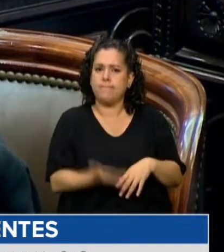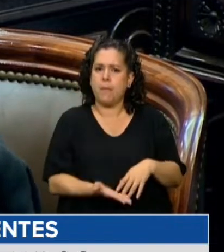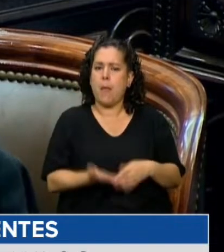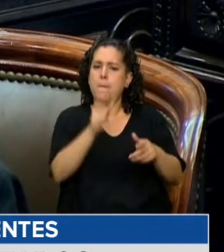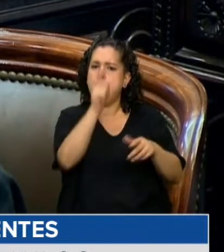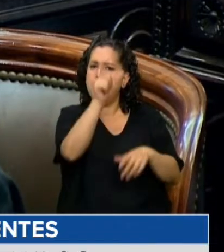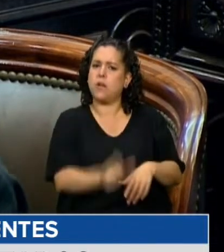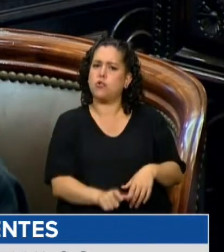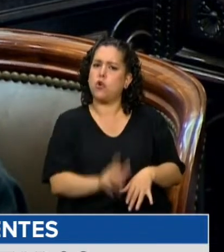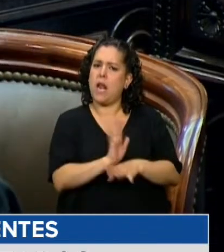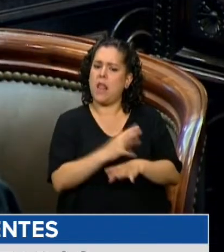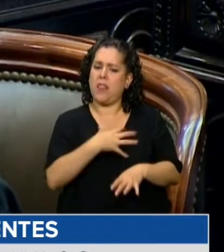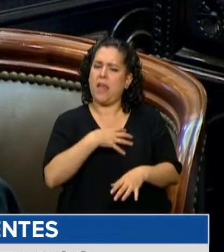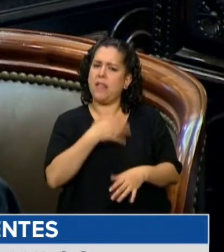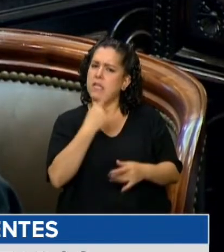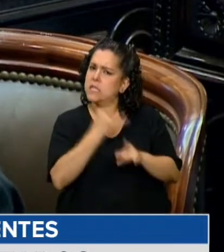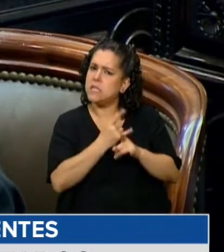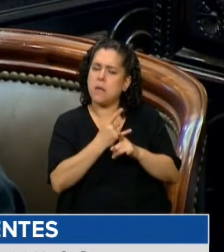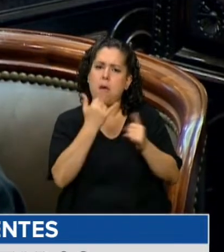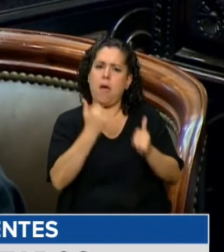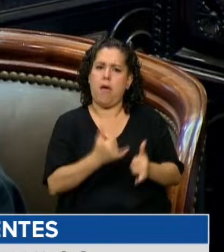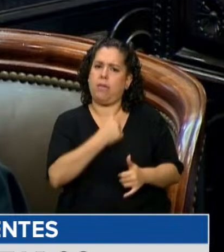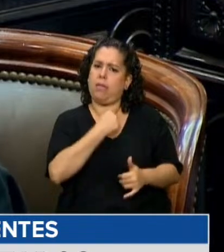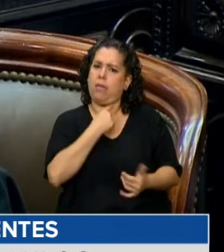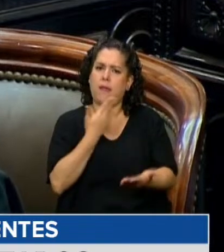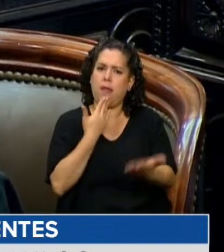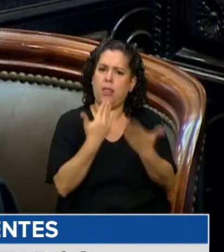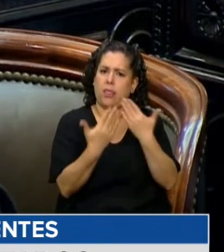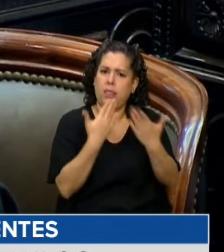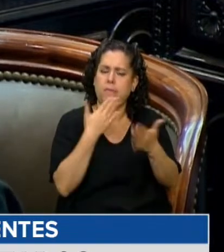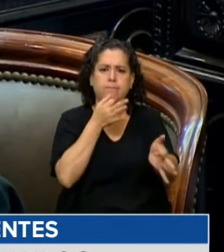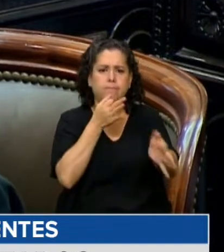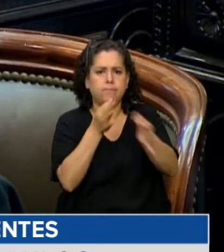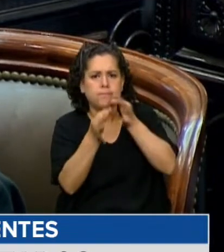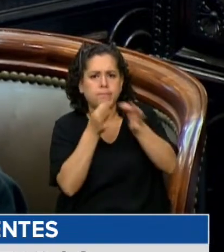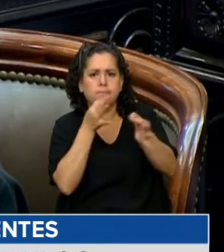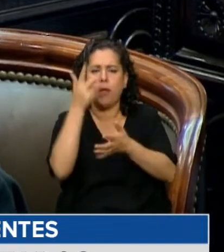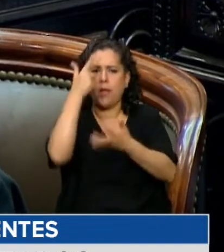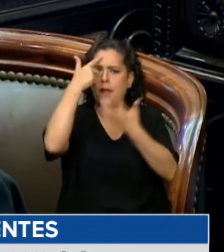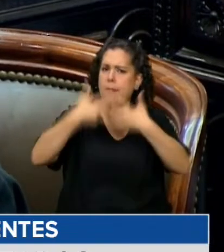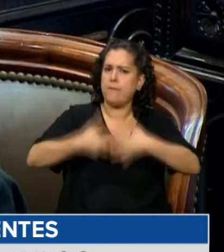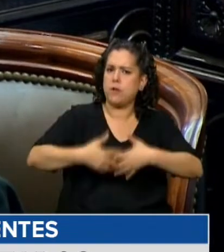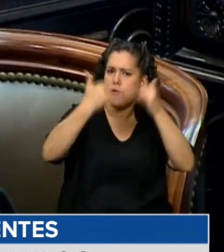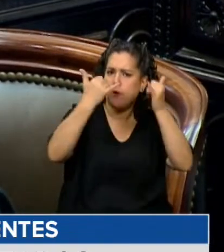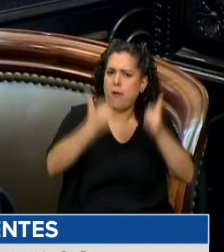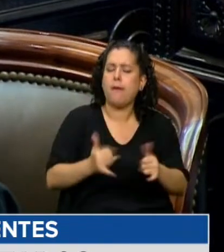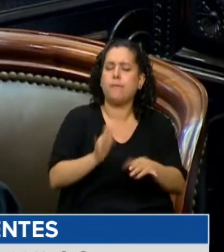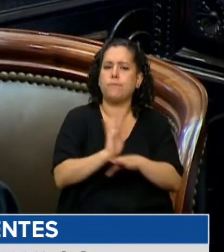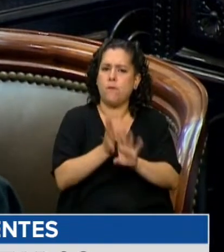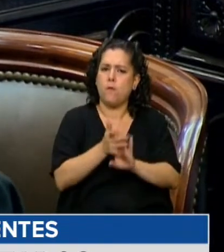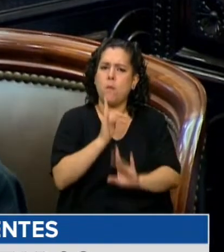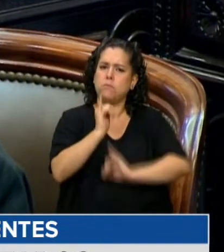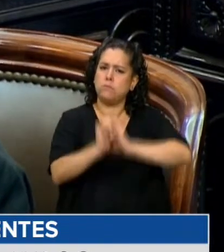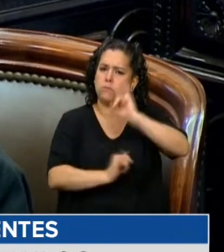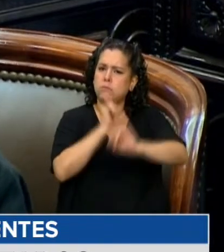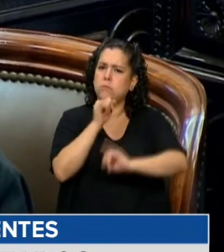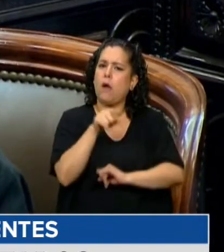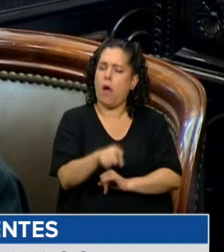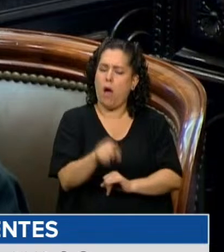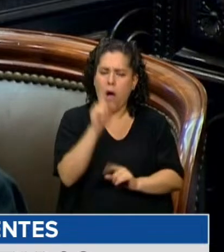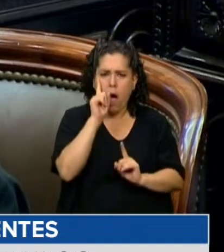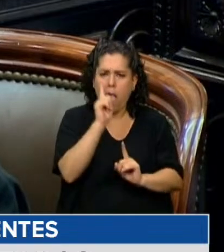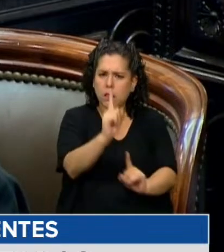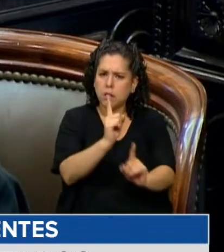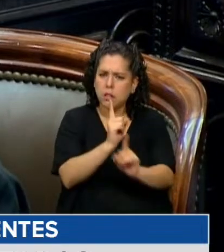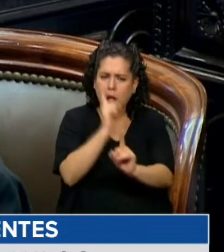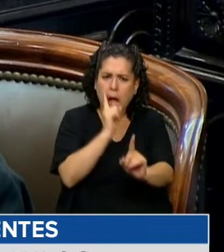personalidad siempre predispuesta al diálogo, una persona que reflexiona, una persona que sabe escuchar, una persona que